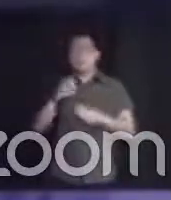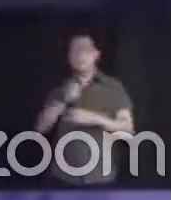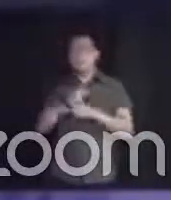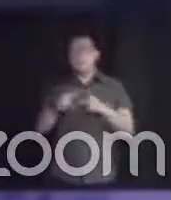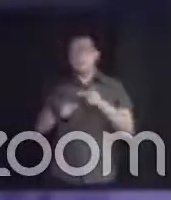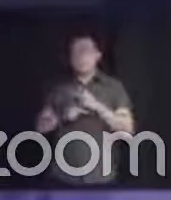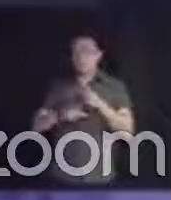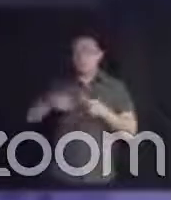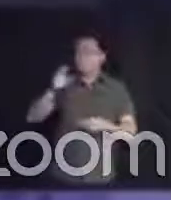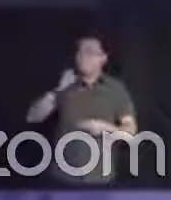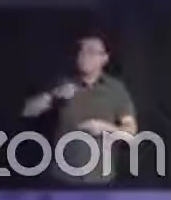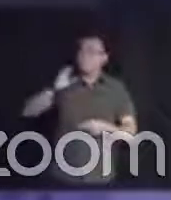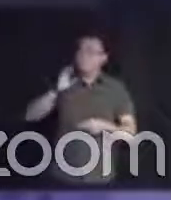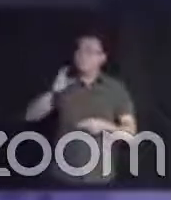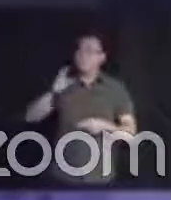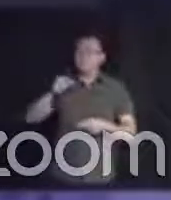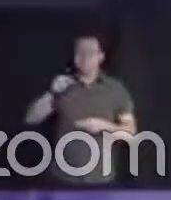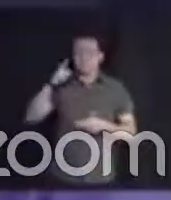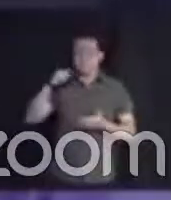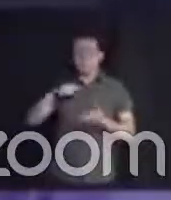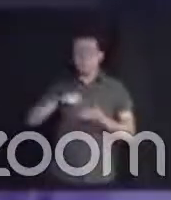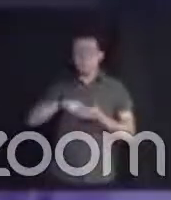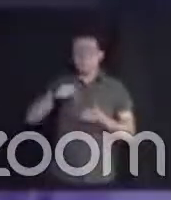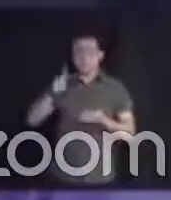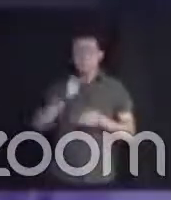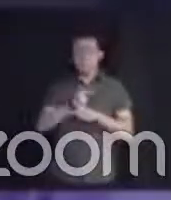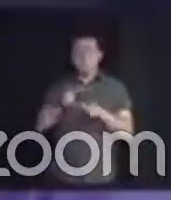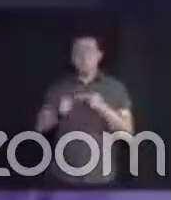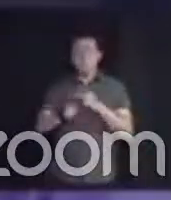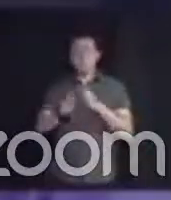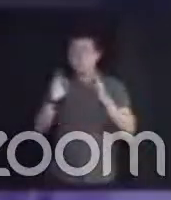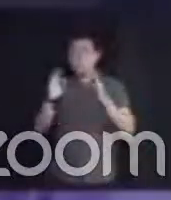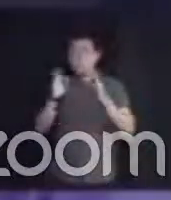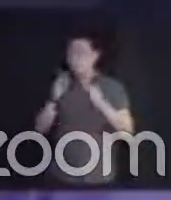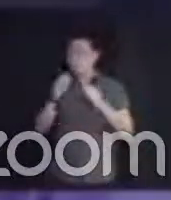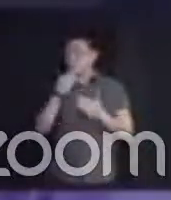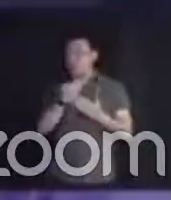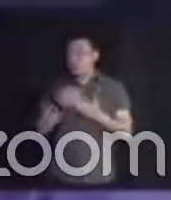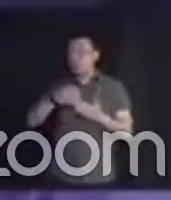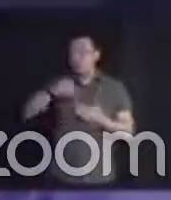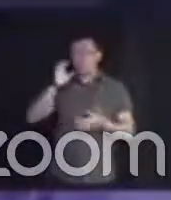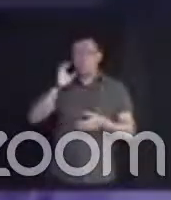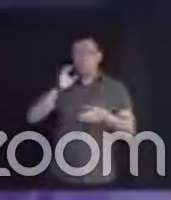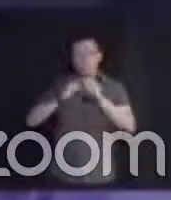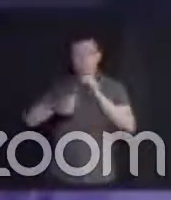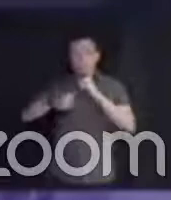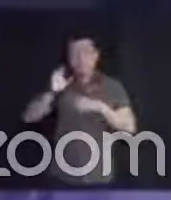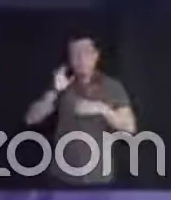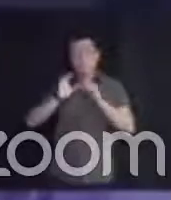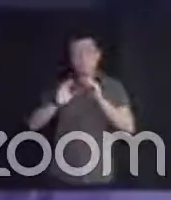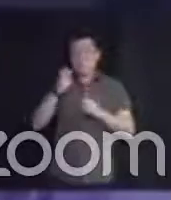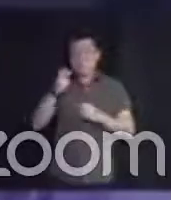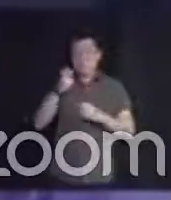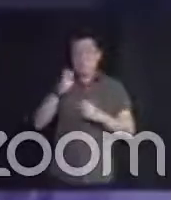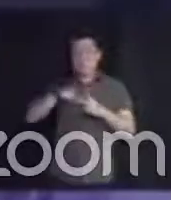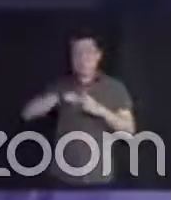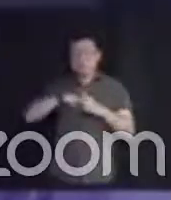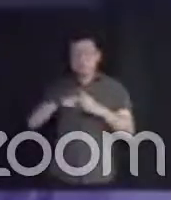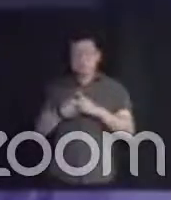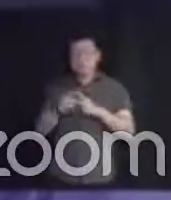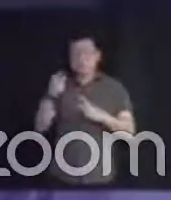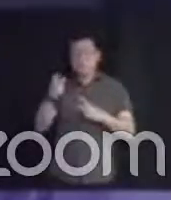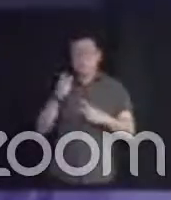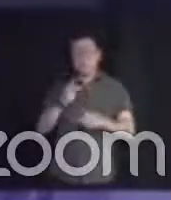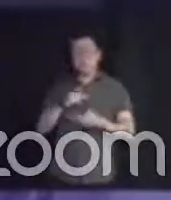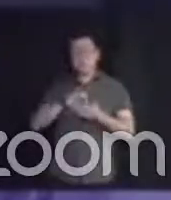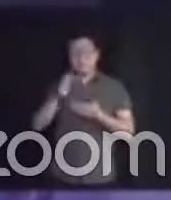sin creérmela, pero el producto me funcionaba muy bien. Entonces, de ahí partí. Gracias